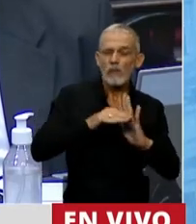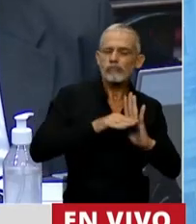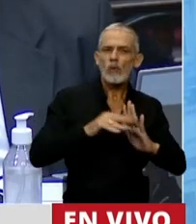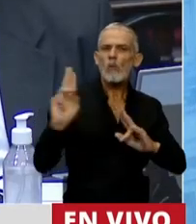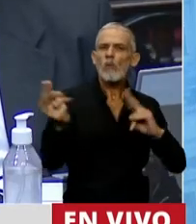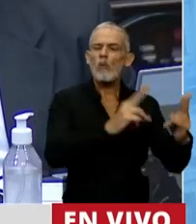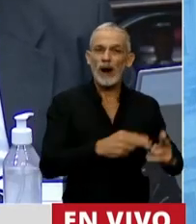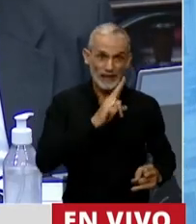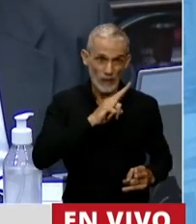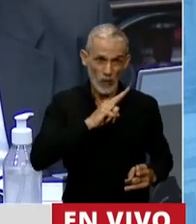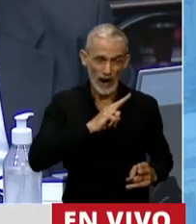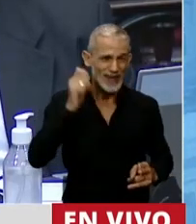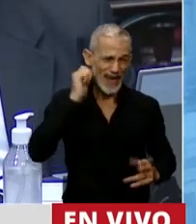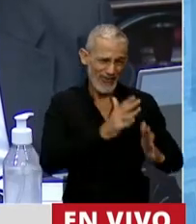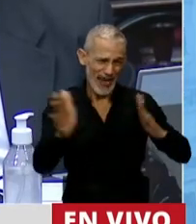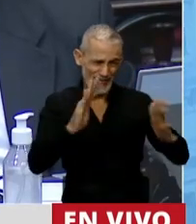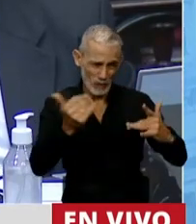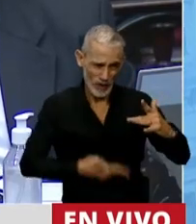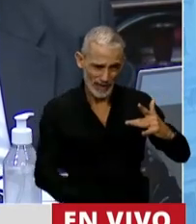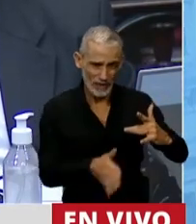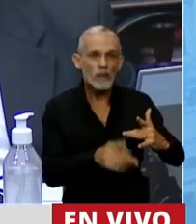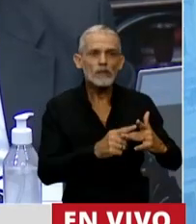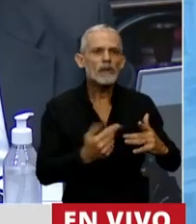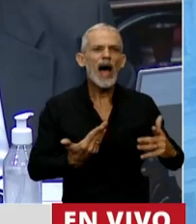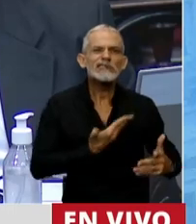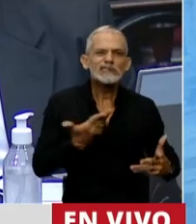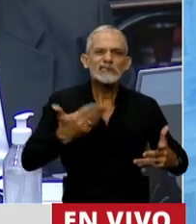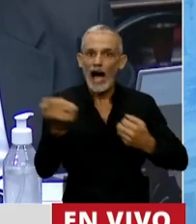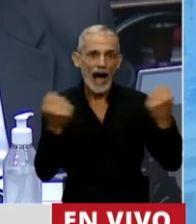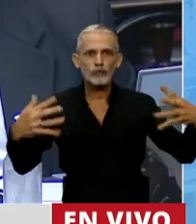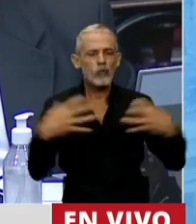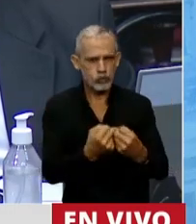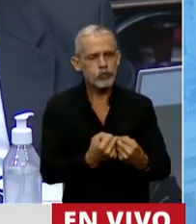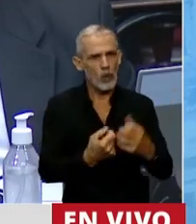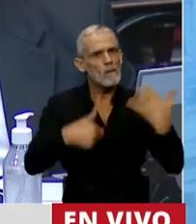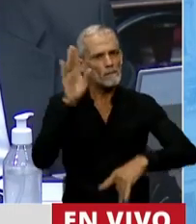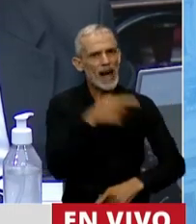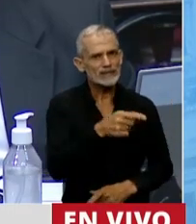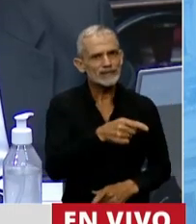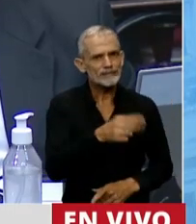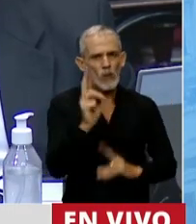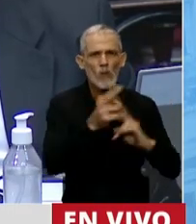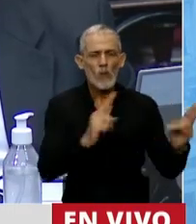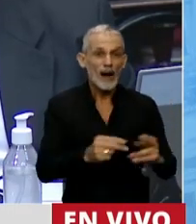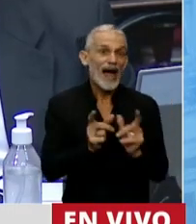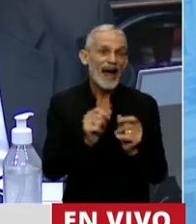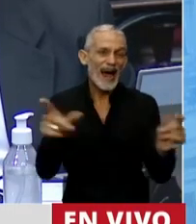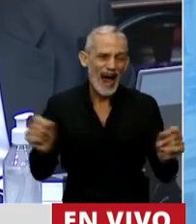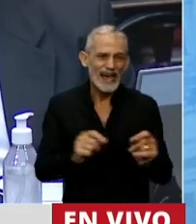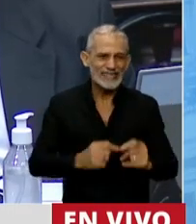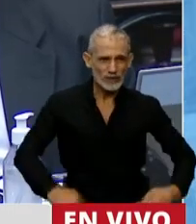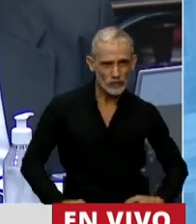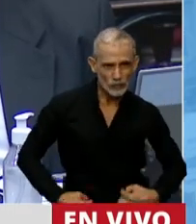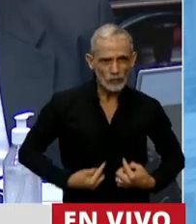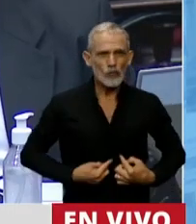edad fértil, se necesitaría prevenir los accidentes de tránsito, detectar precozmente el cáncer de cuello de